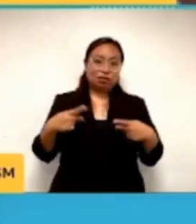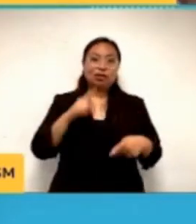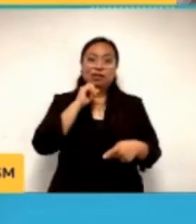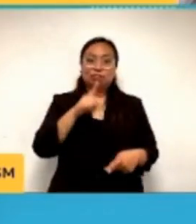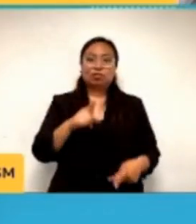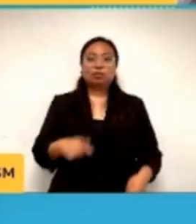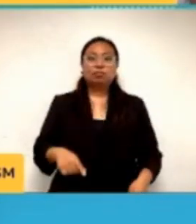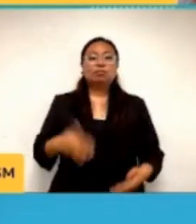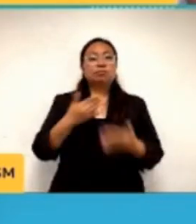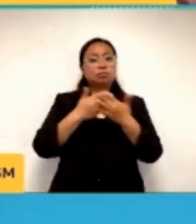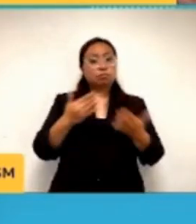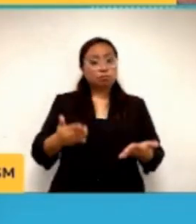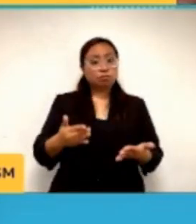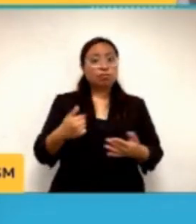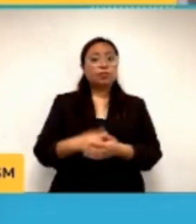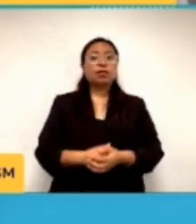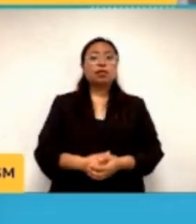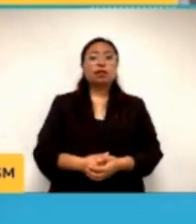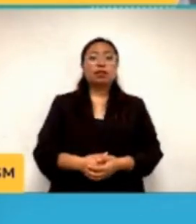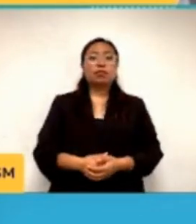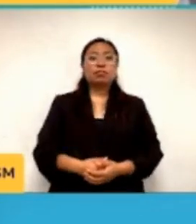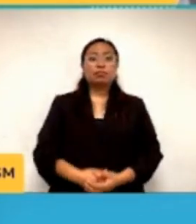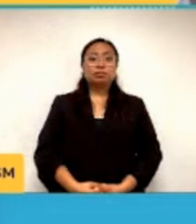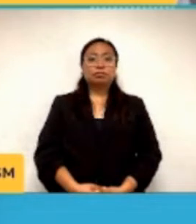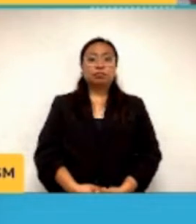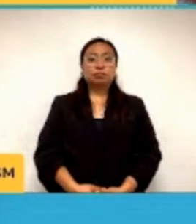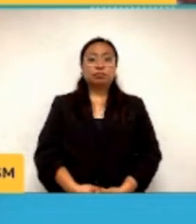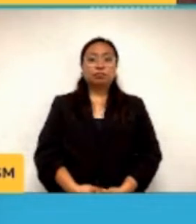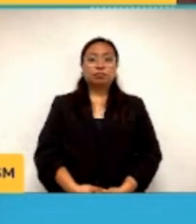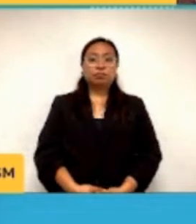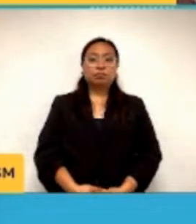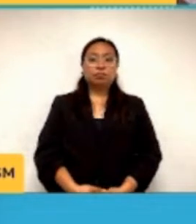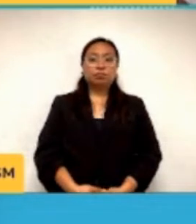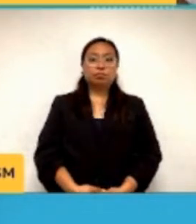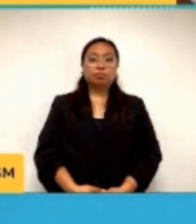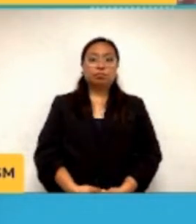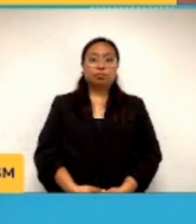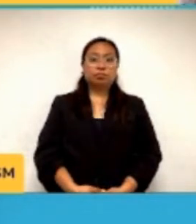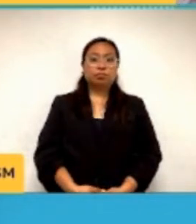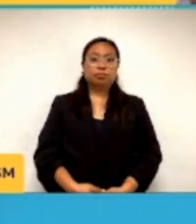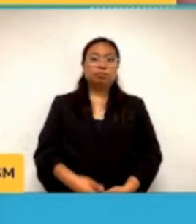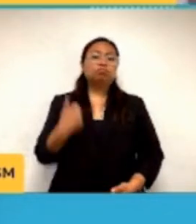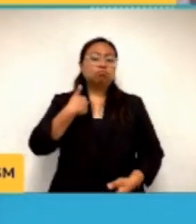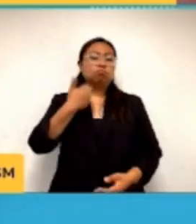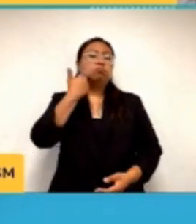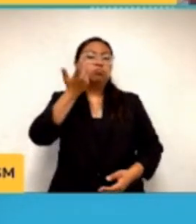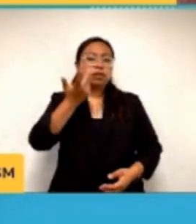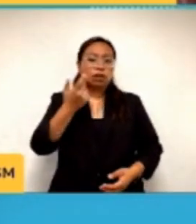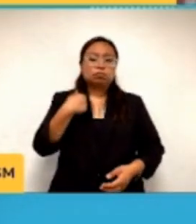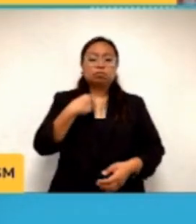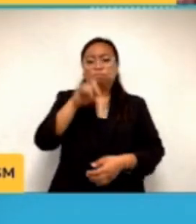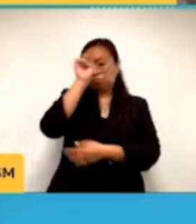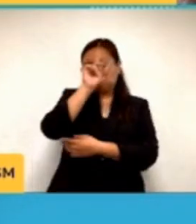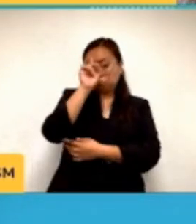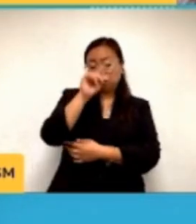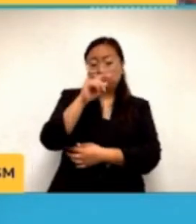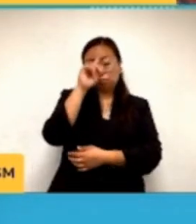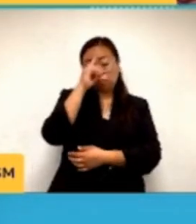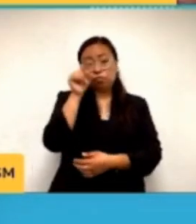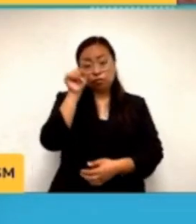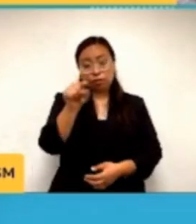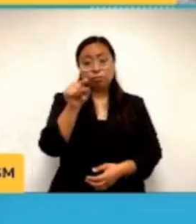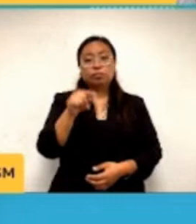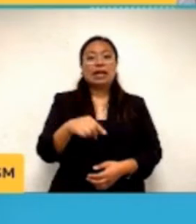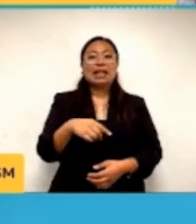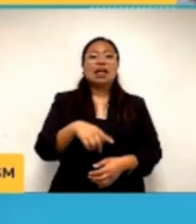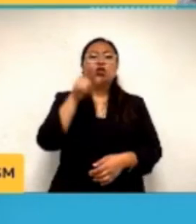a que pienses en tres temas de los que tú sepas más que los demás. Todos tenemos esos tres temas. Tres temas que dices,